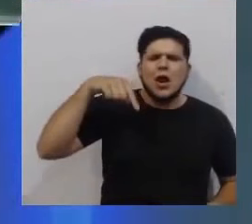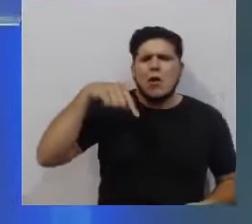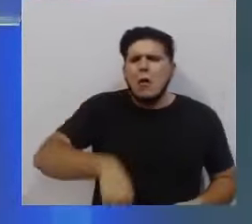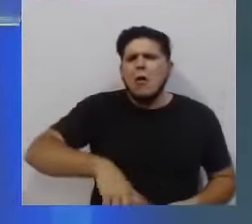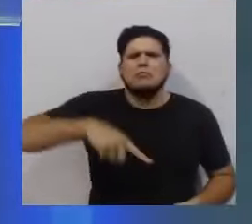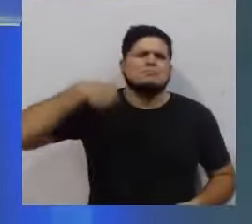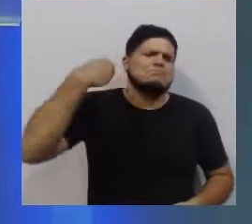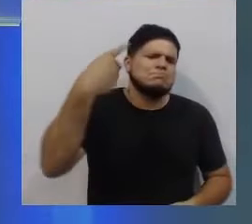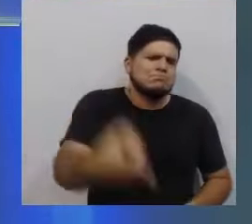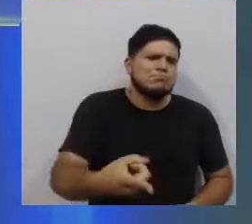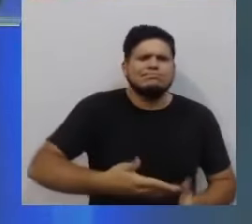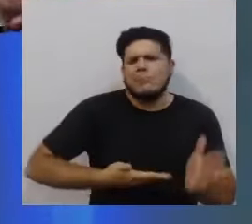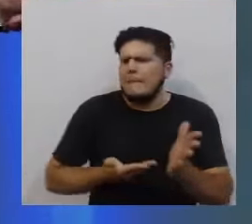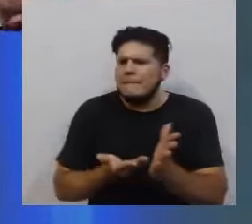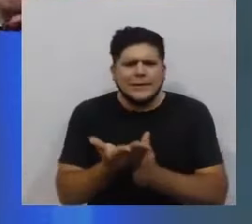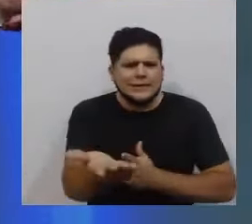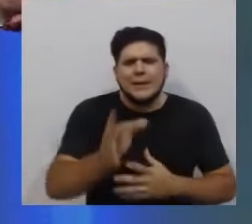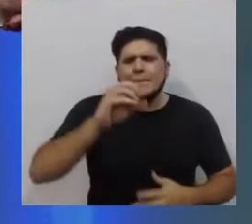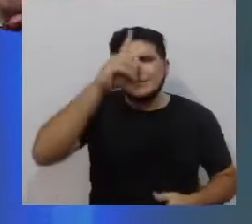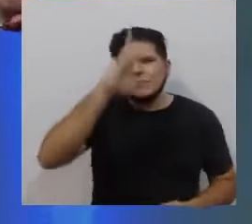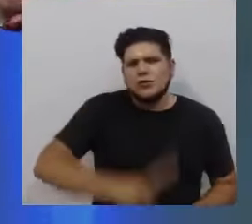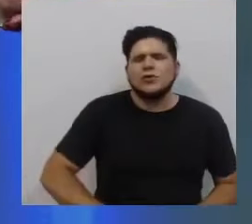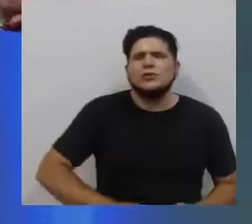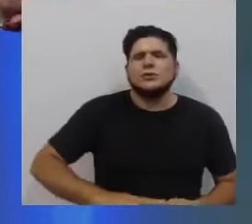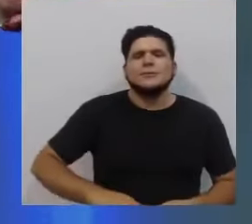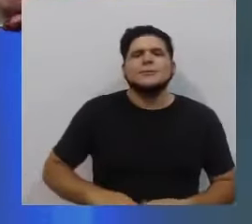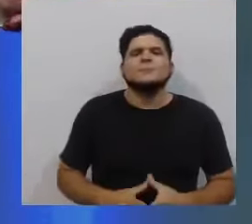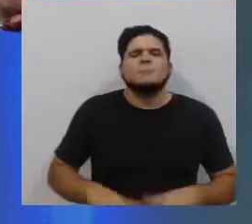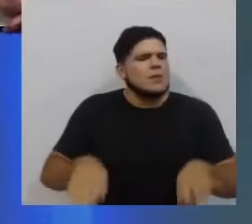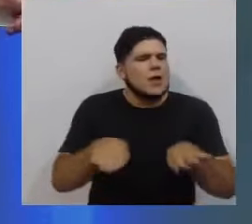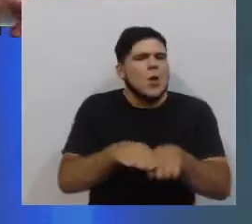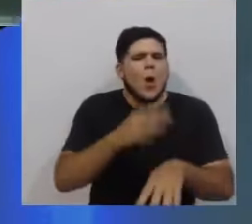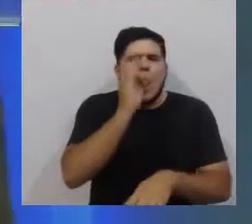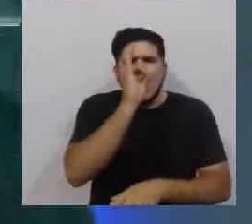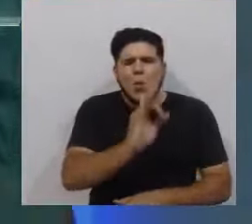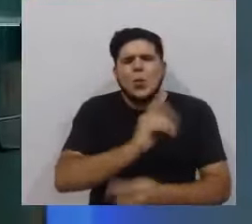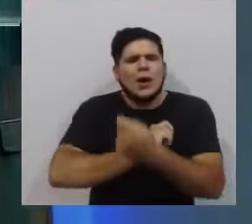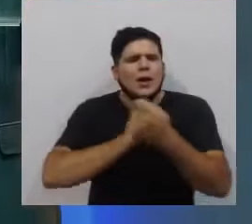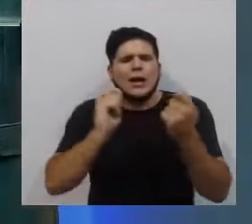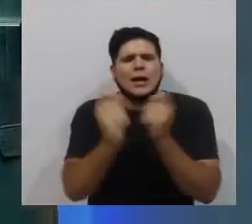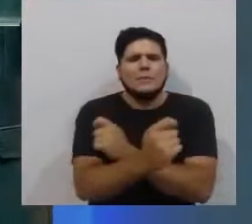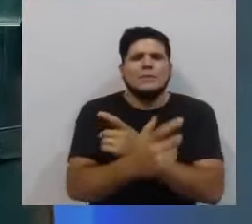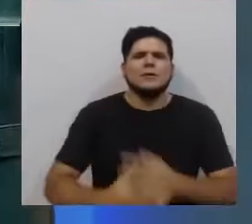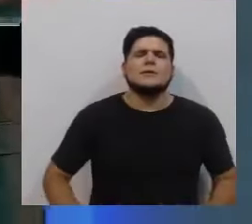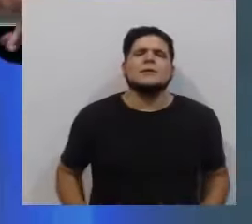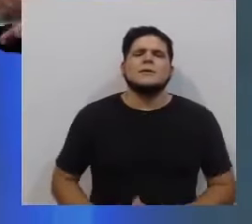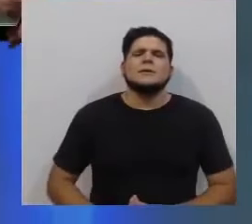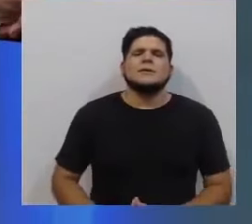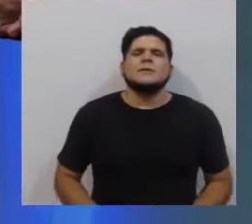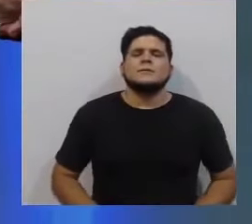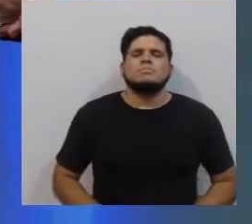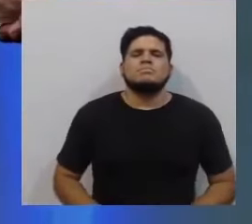dios no cambias las promesas de dios son sí y son amén ahora el hombre es el que opta y